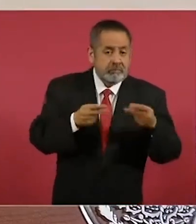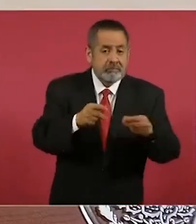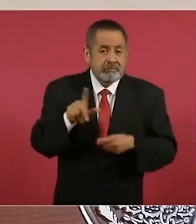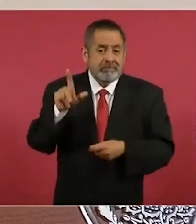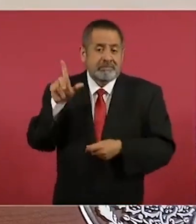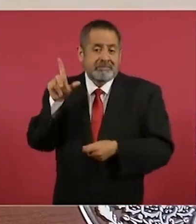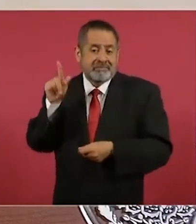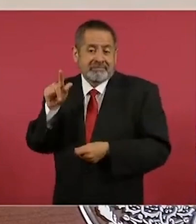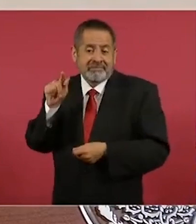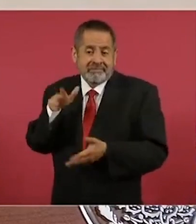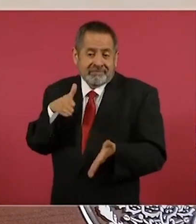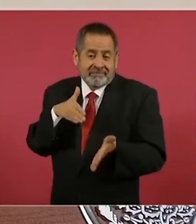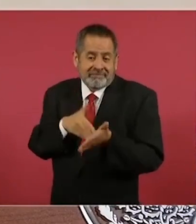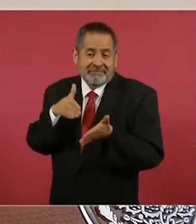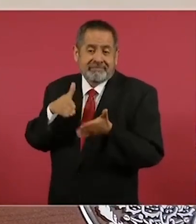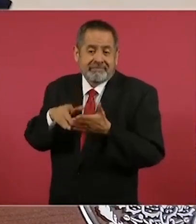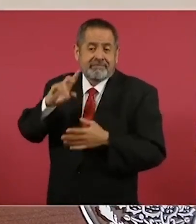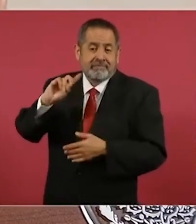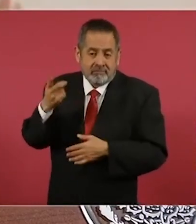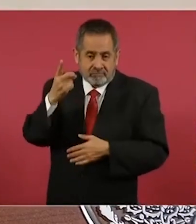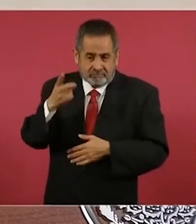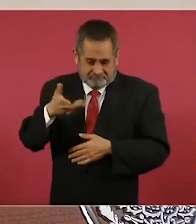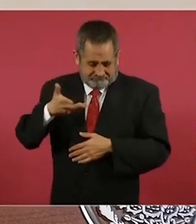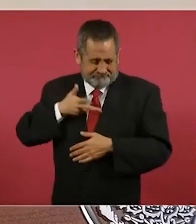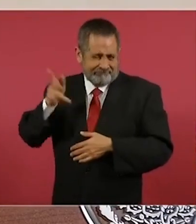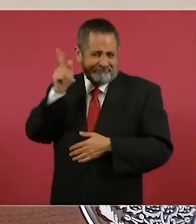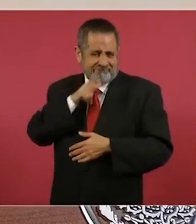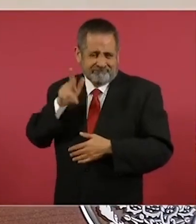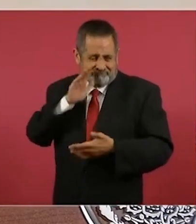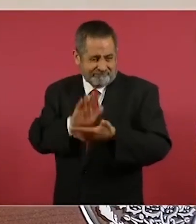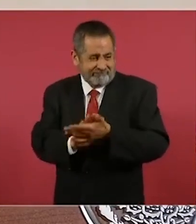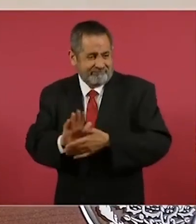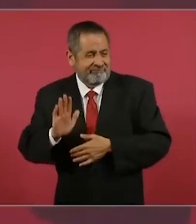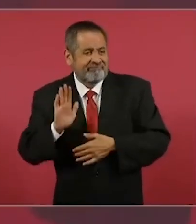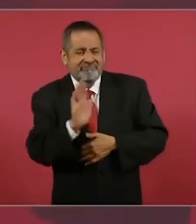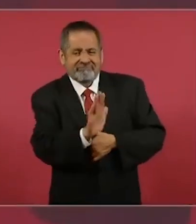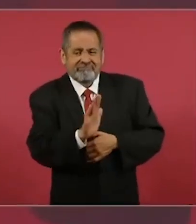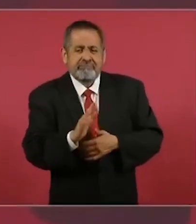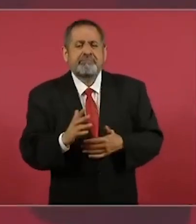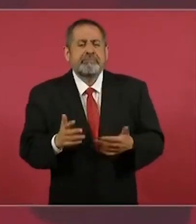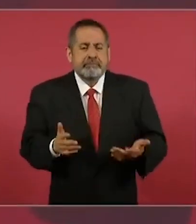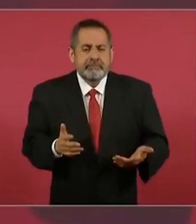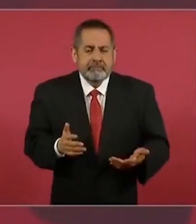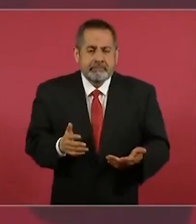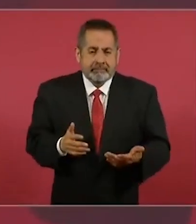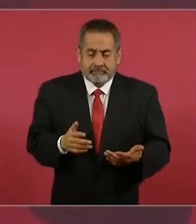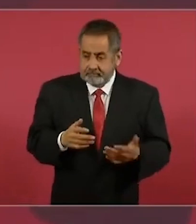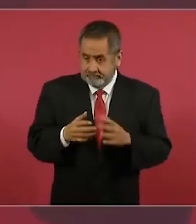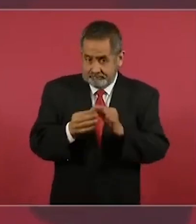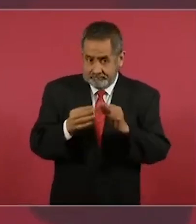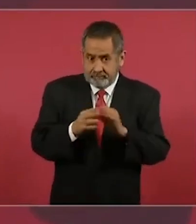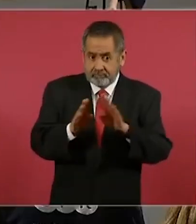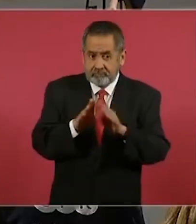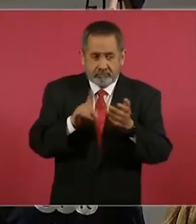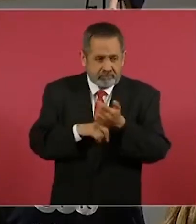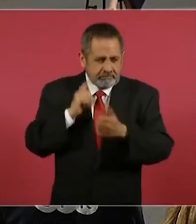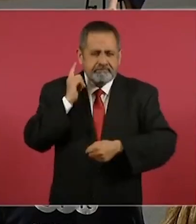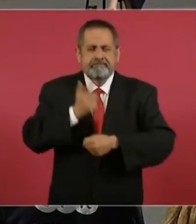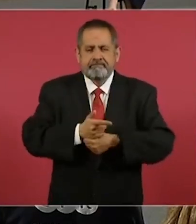están amparadas por la libertad de expresión y afectaban negativamente la imparcialidad, neutralidad y equidad del proceso electoral federal